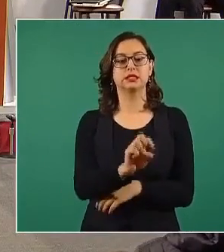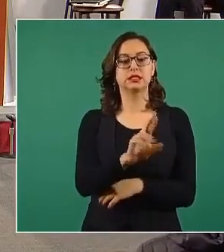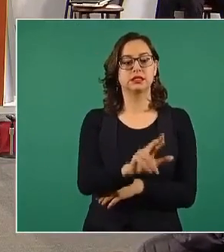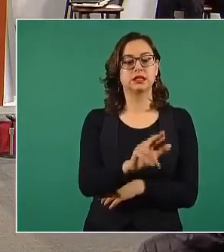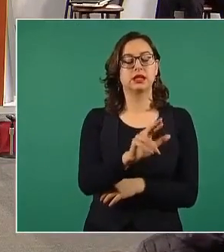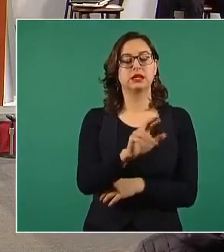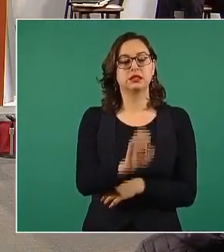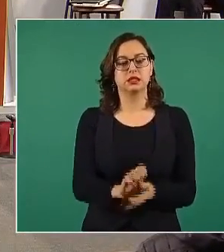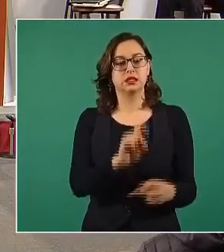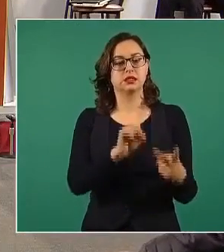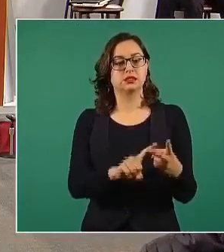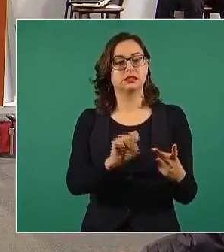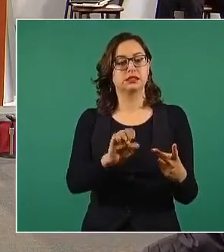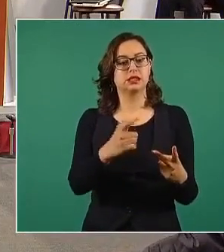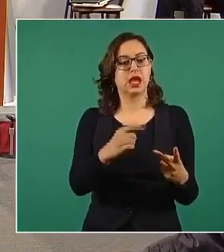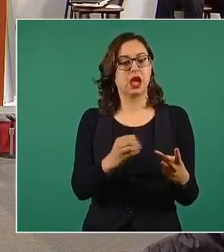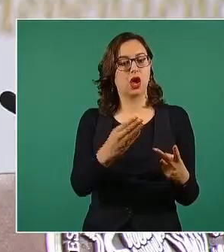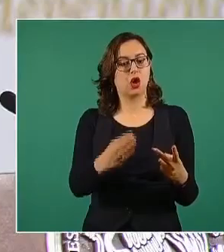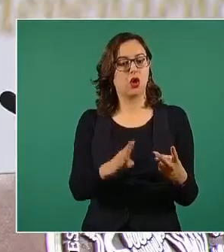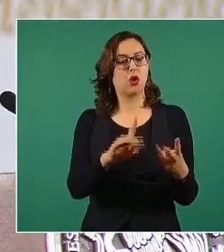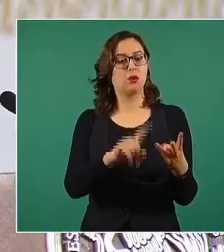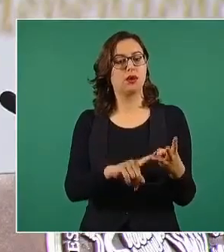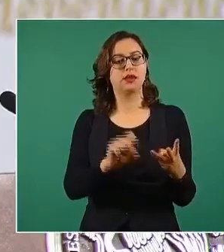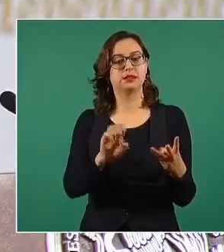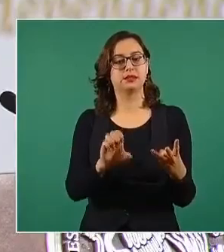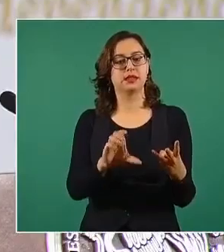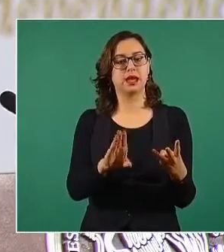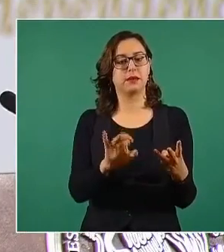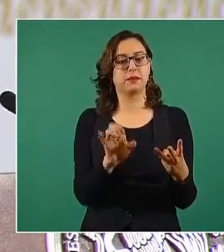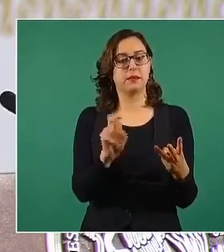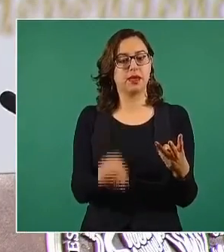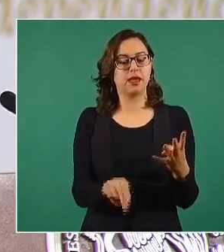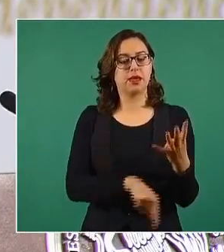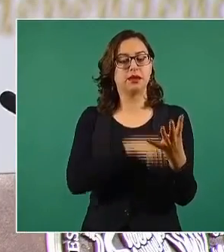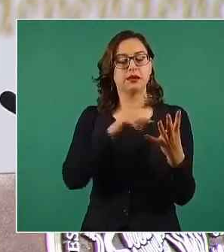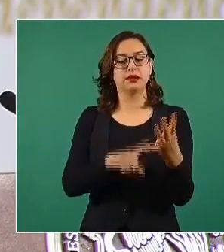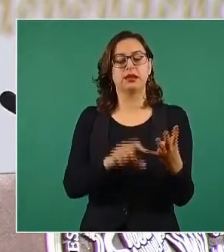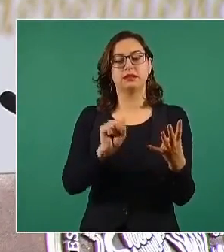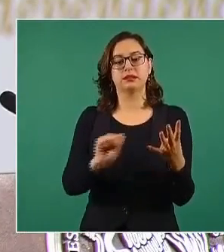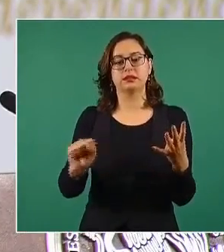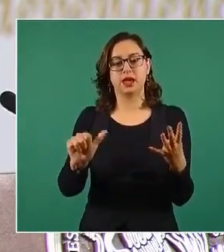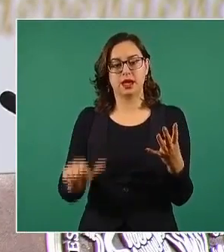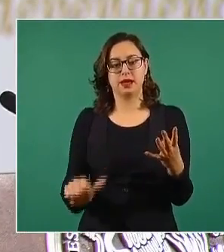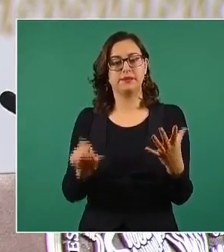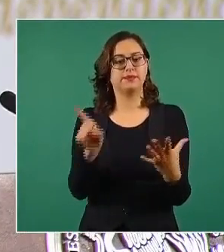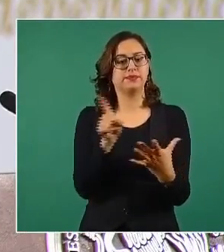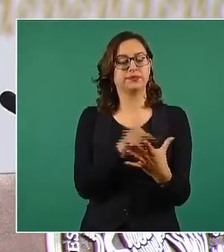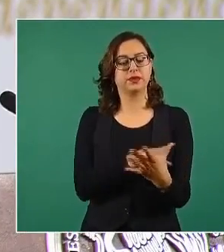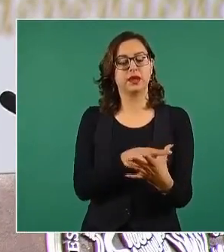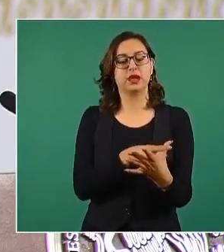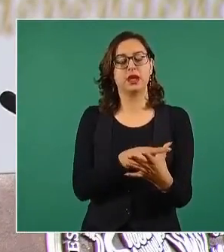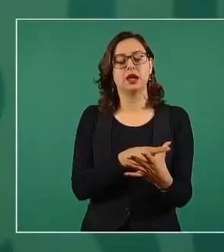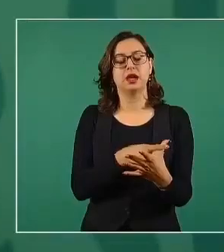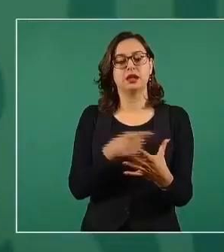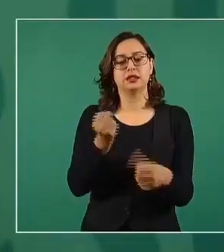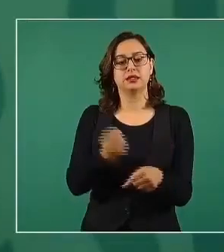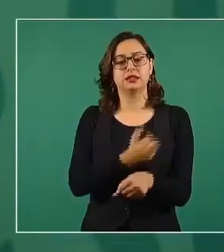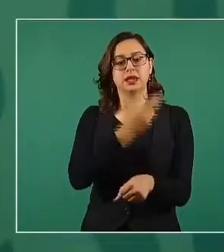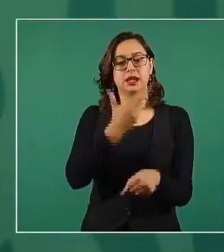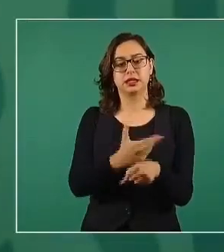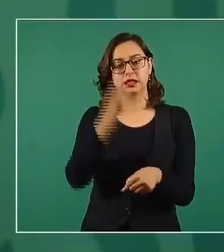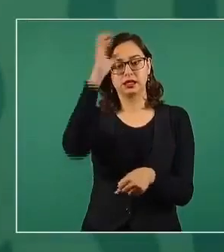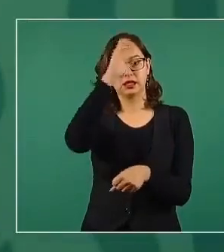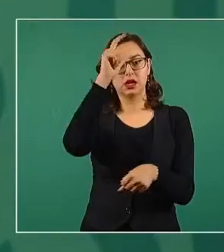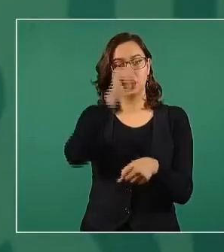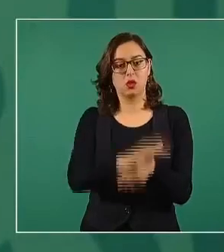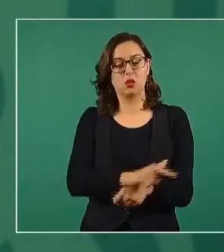Exteriores, a Gobernación, a la Secretaría de Bienestar, a la Secretaría de Salud, a la Secretaría de Cultura, a lo que